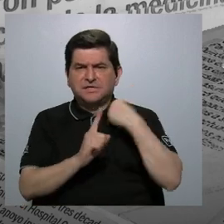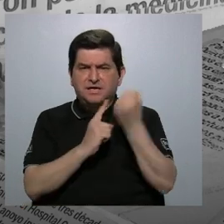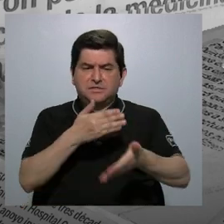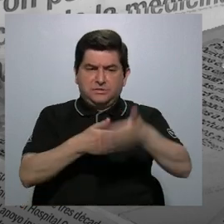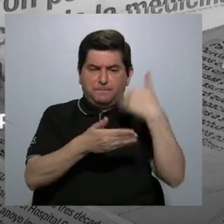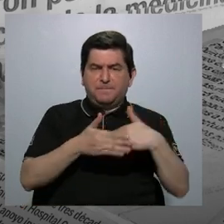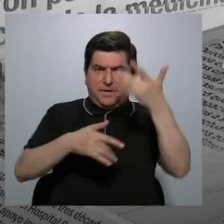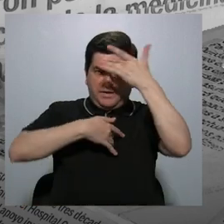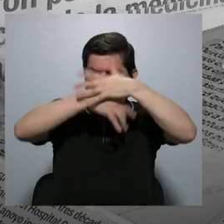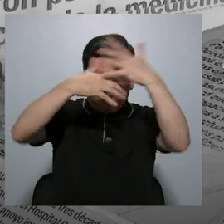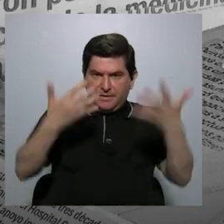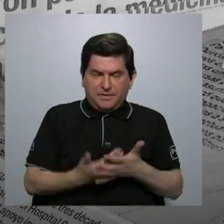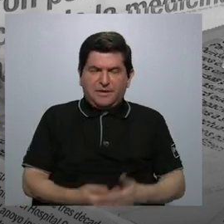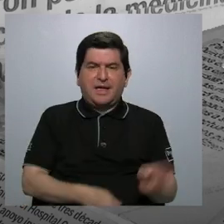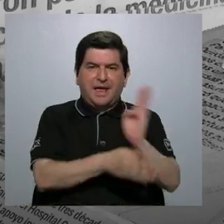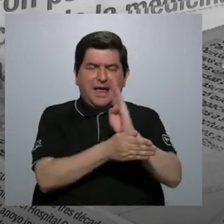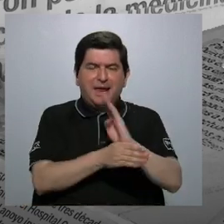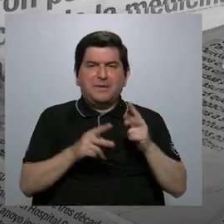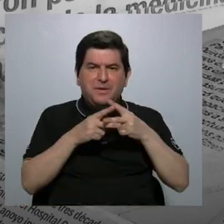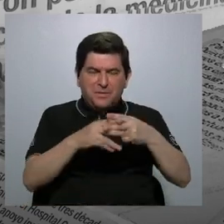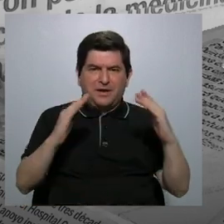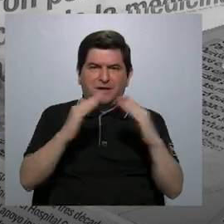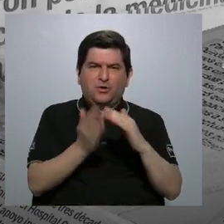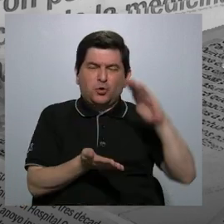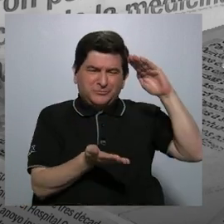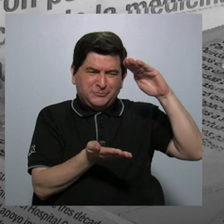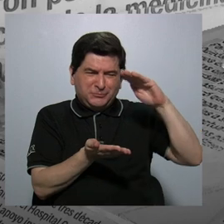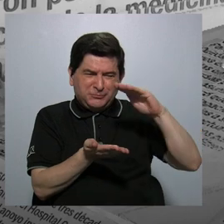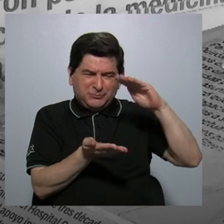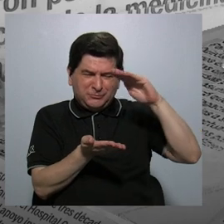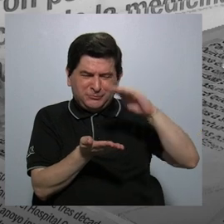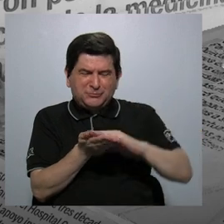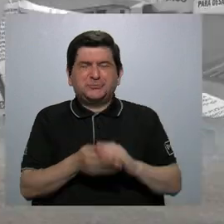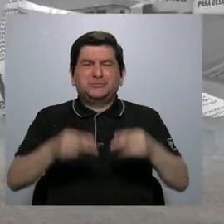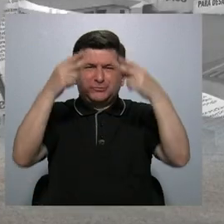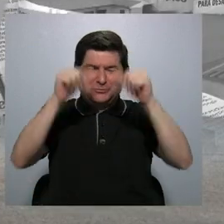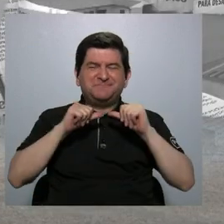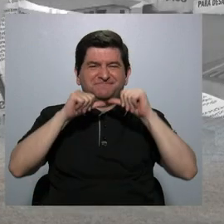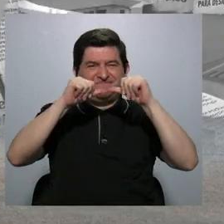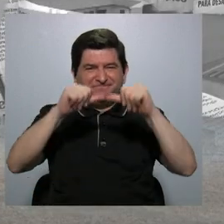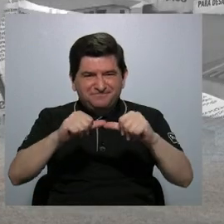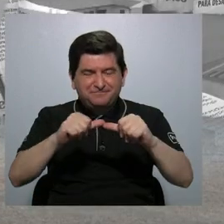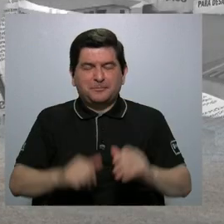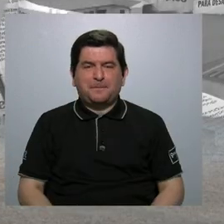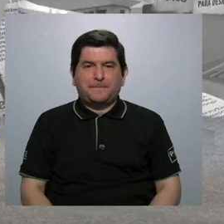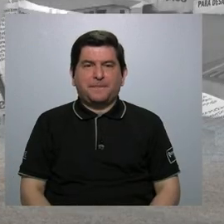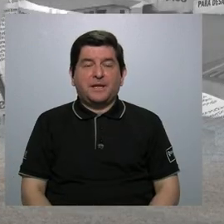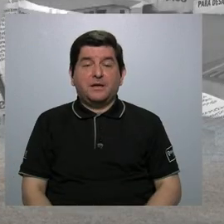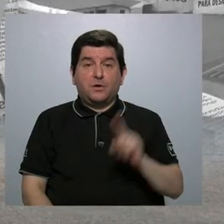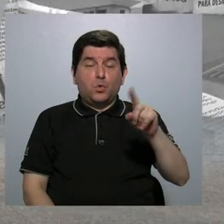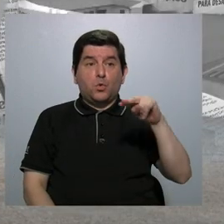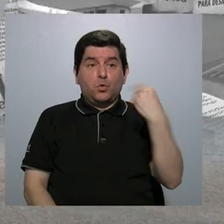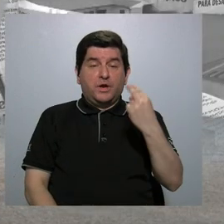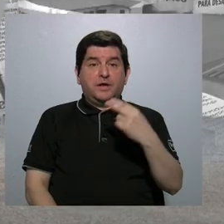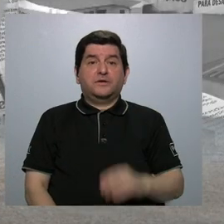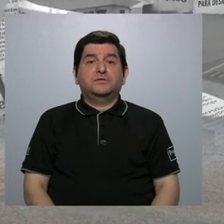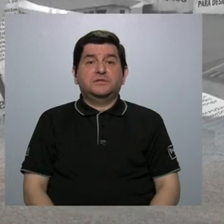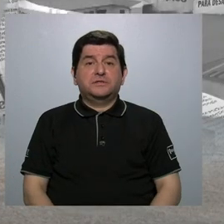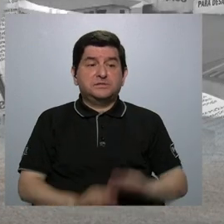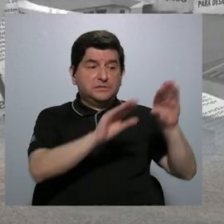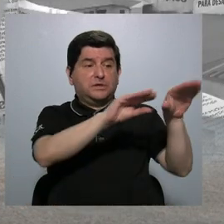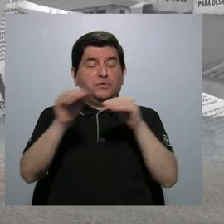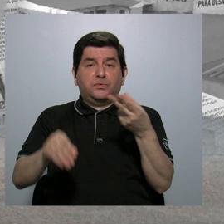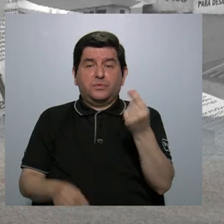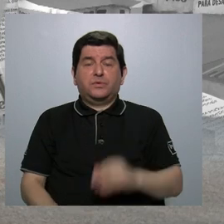de la pandemia, el Bambi sigue experimentando recortes presupuestarios. De hecho, un día recibí una noticia que le habían trasladado